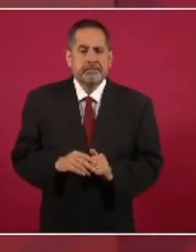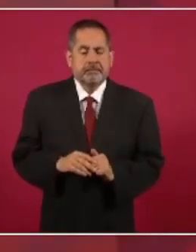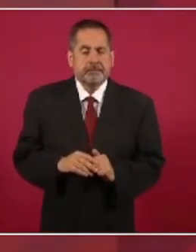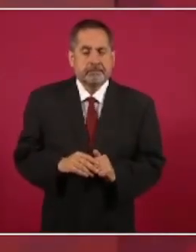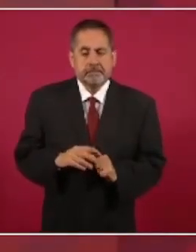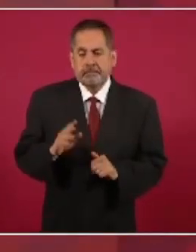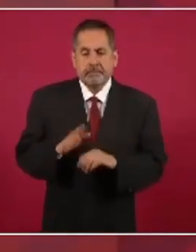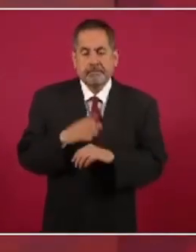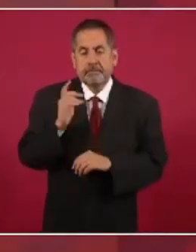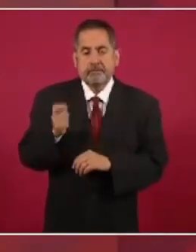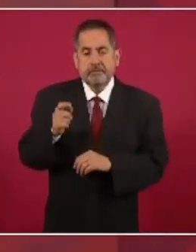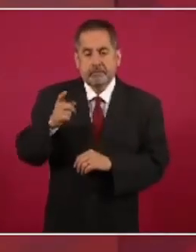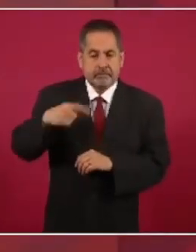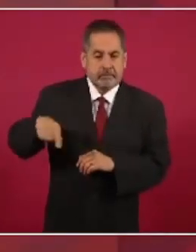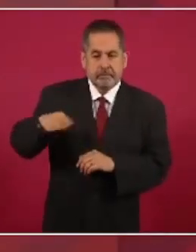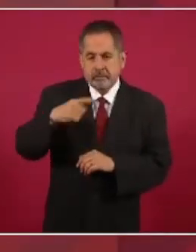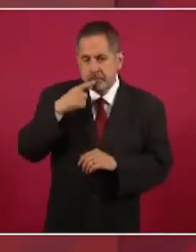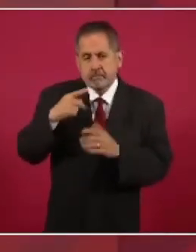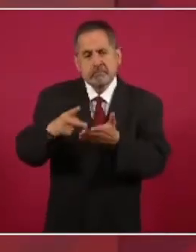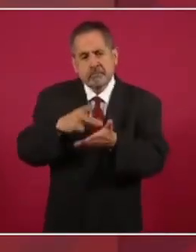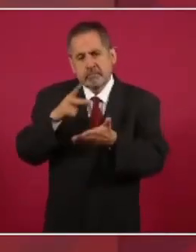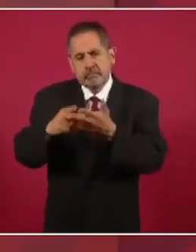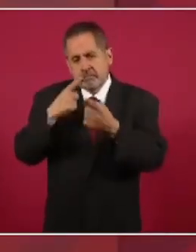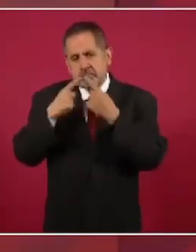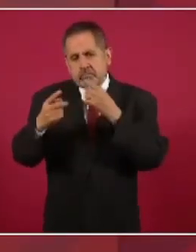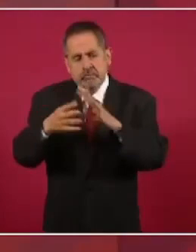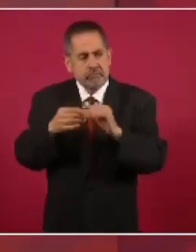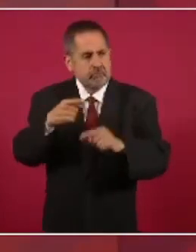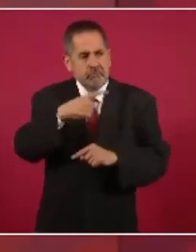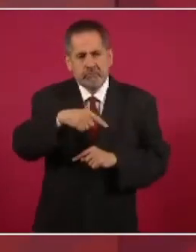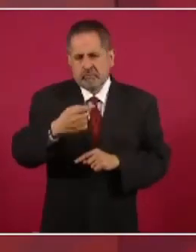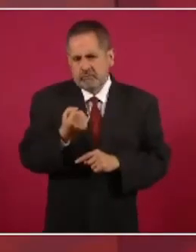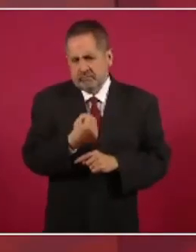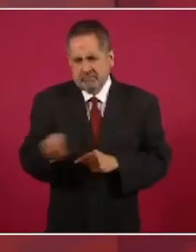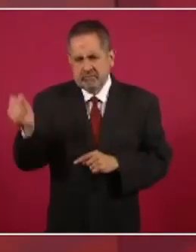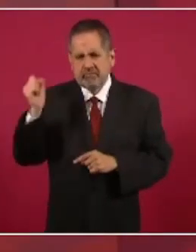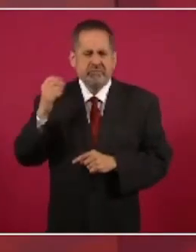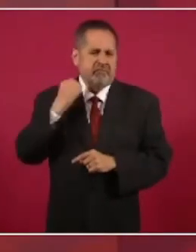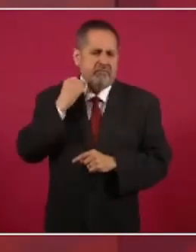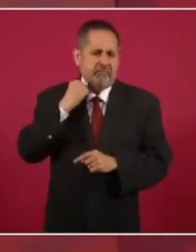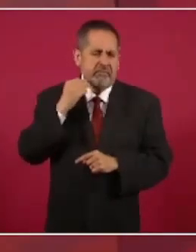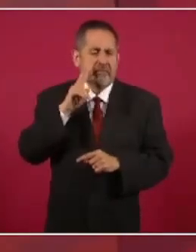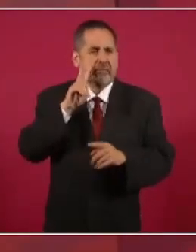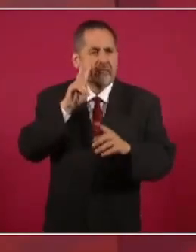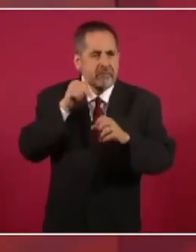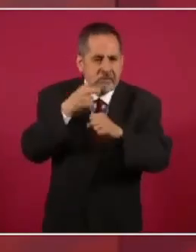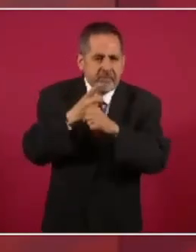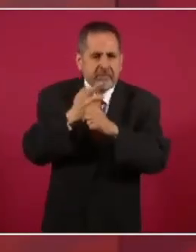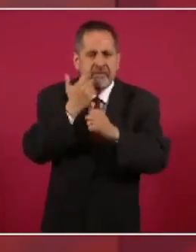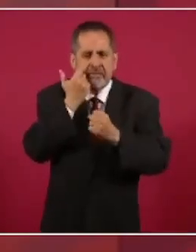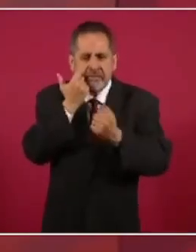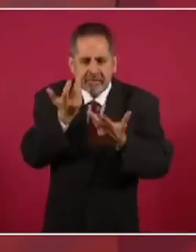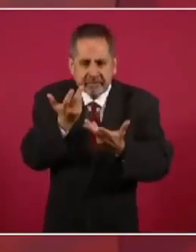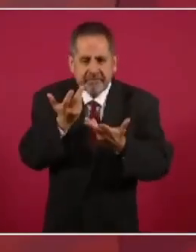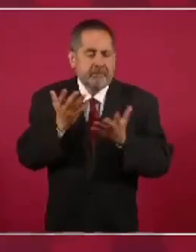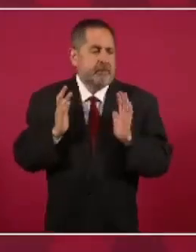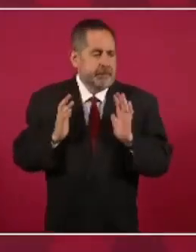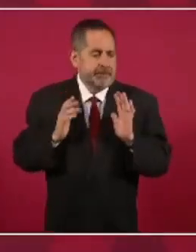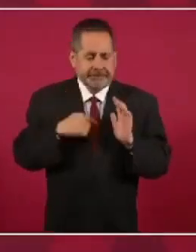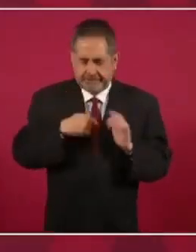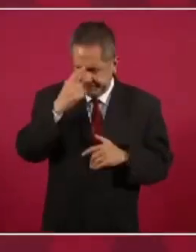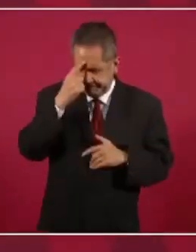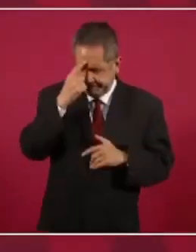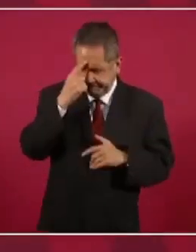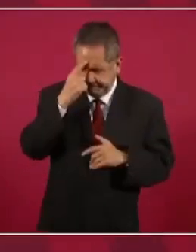porque son, lo he dicho aquí en otras ocasiones, buenos abogados. Es cuestión de voluntad y es cuestión de que se vayan